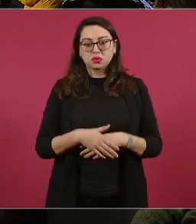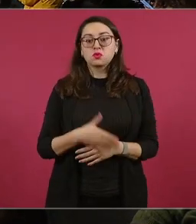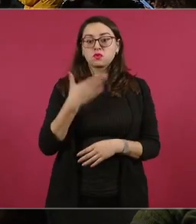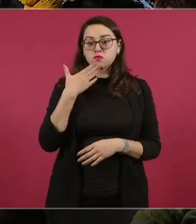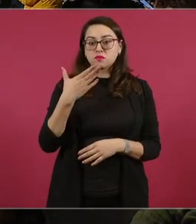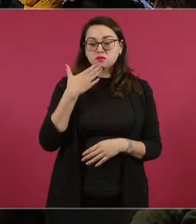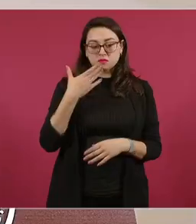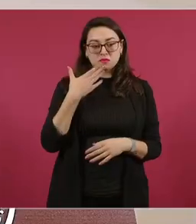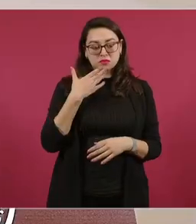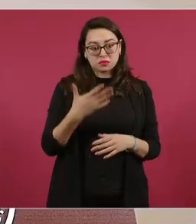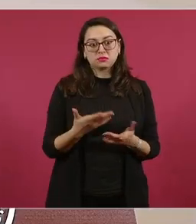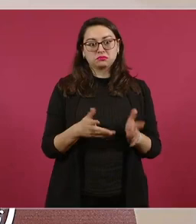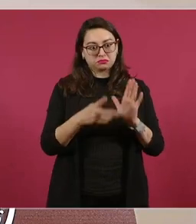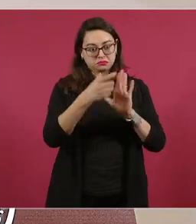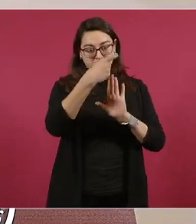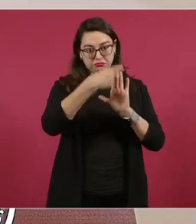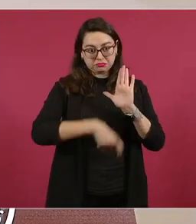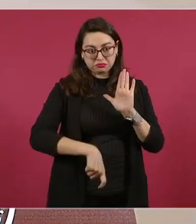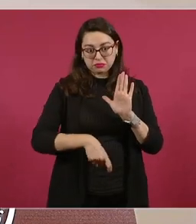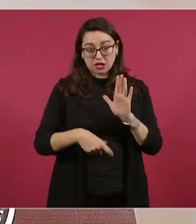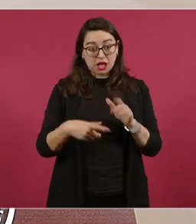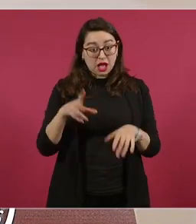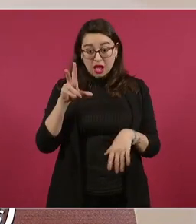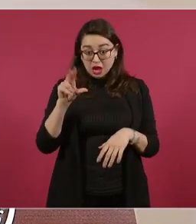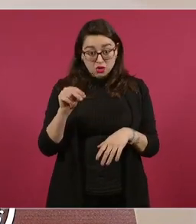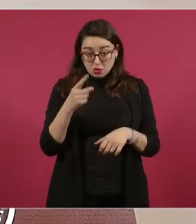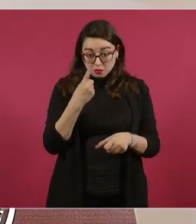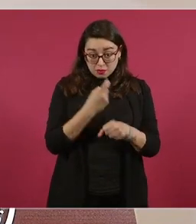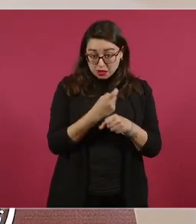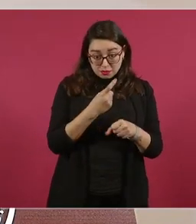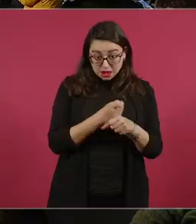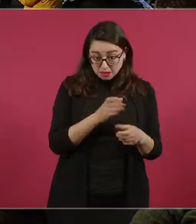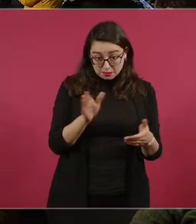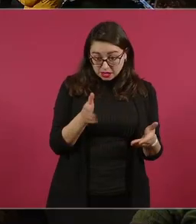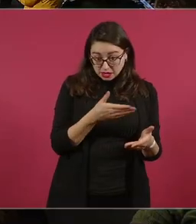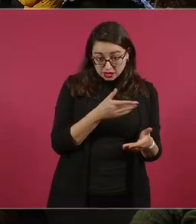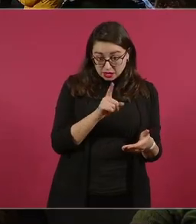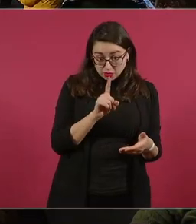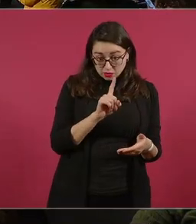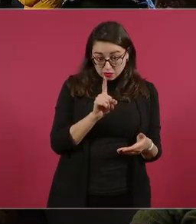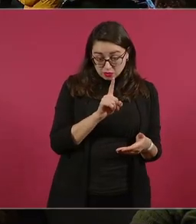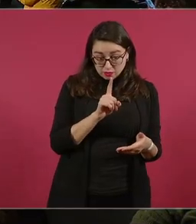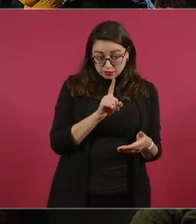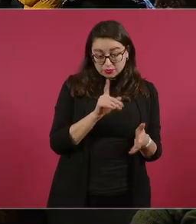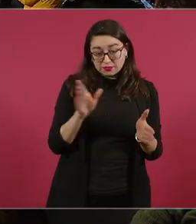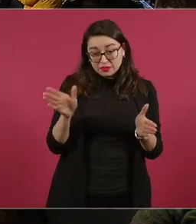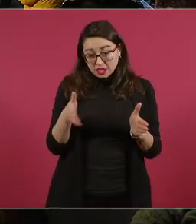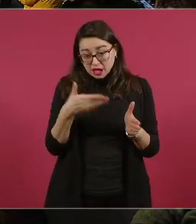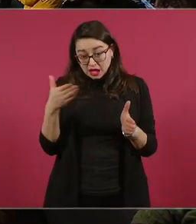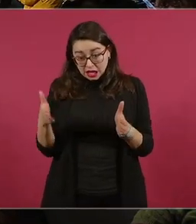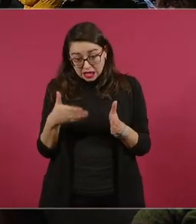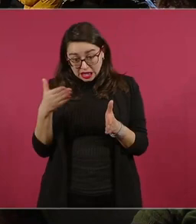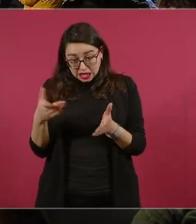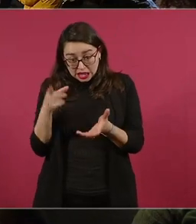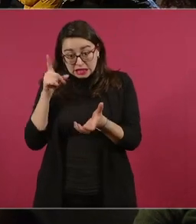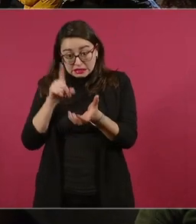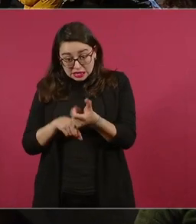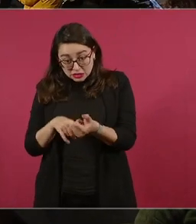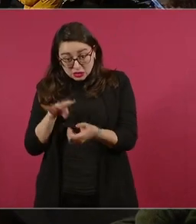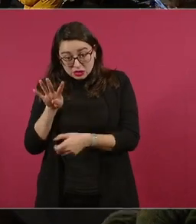8. No, no es la portada, no es la portada. Ah, no es la portada. Es la página. 19. La página 19, ah. pero es completa.